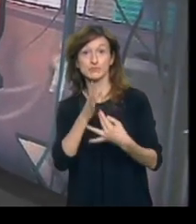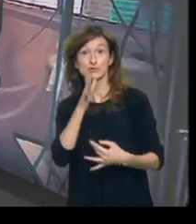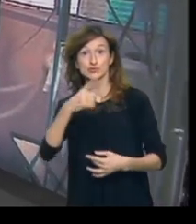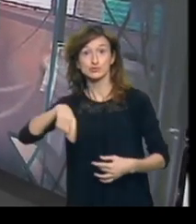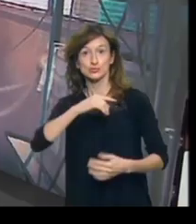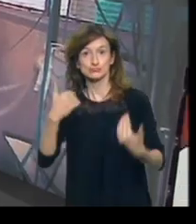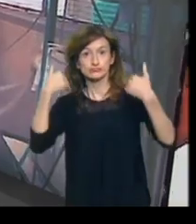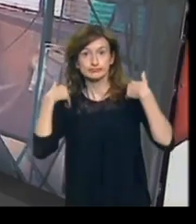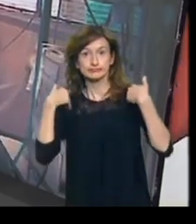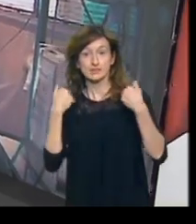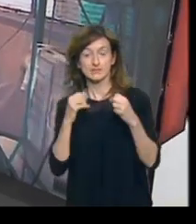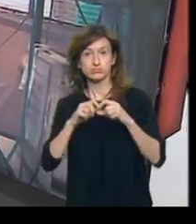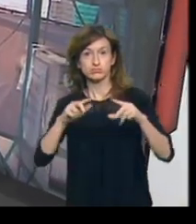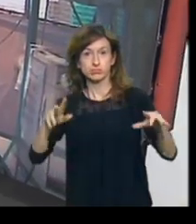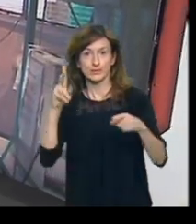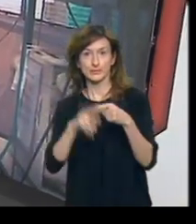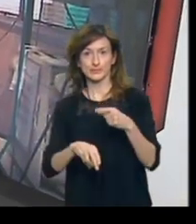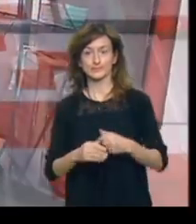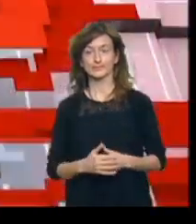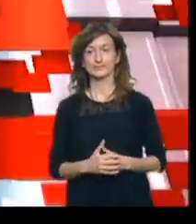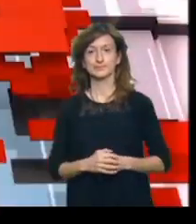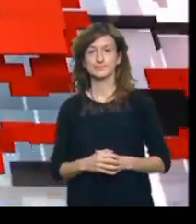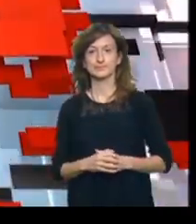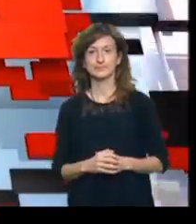responsabilidad frenar la expansión del virus.